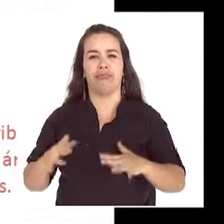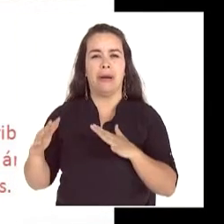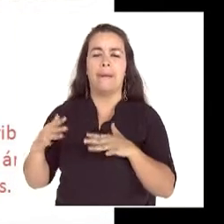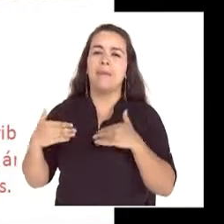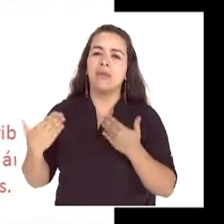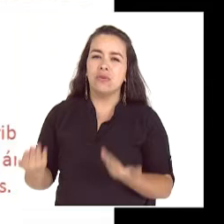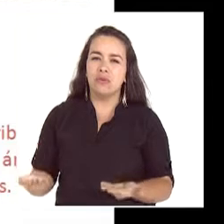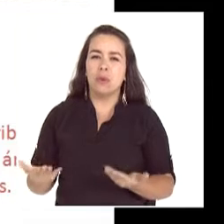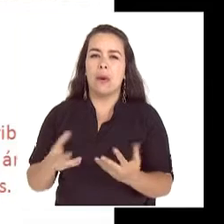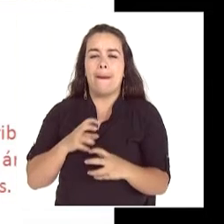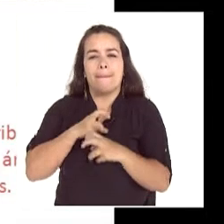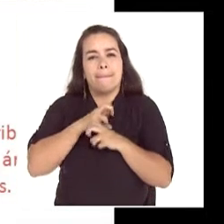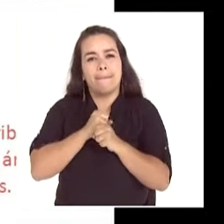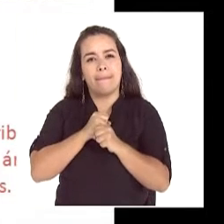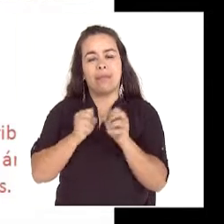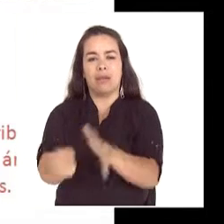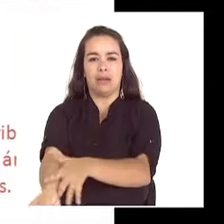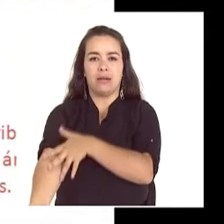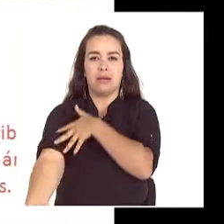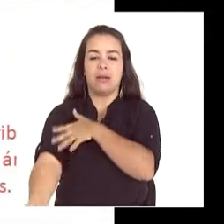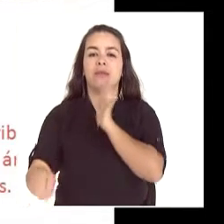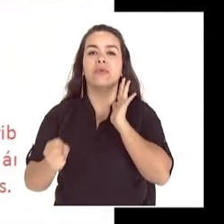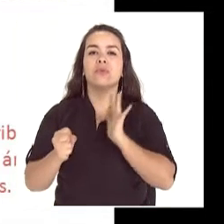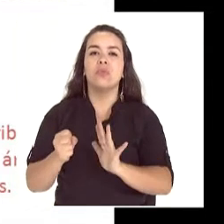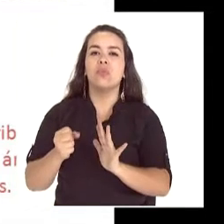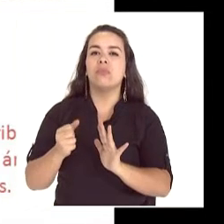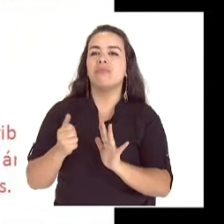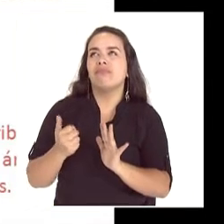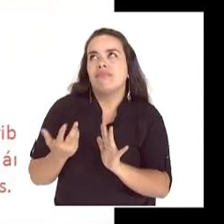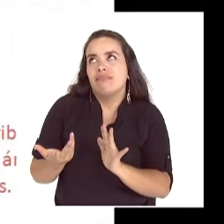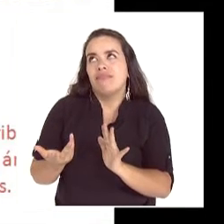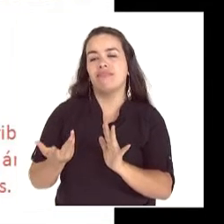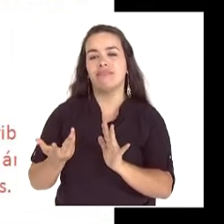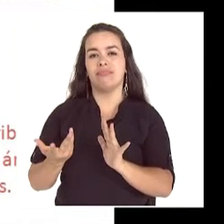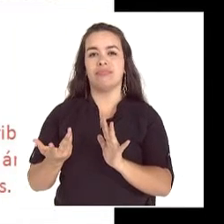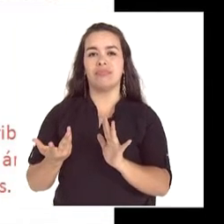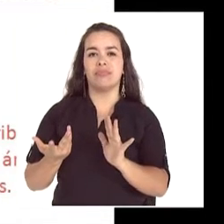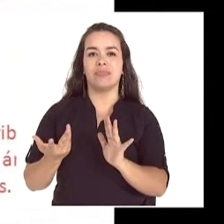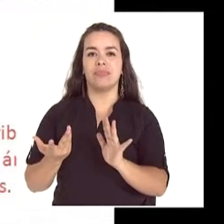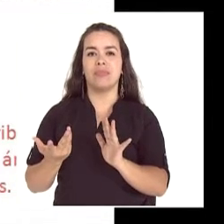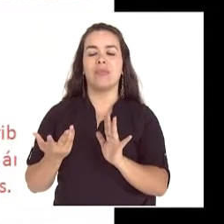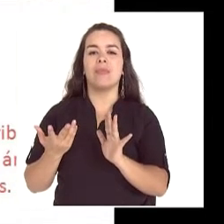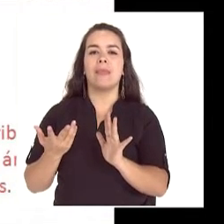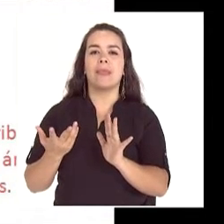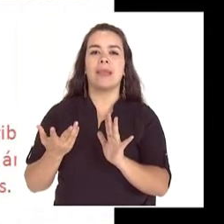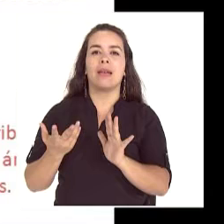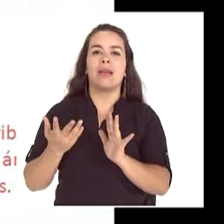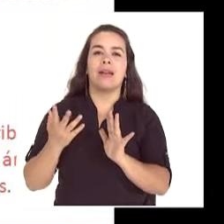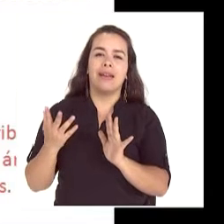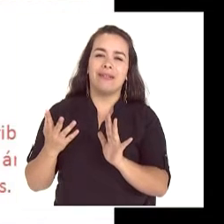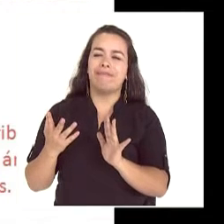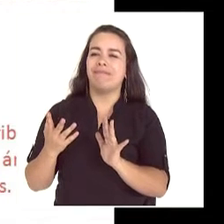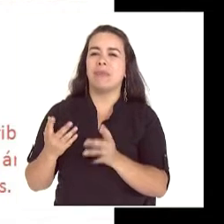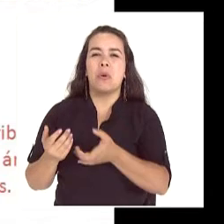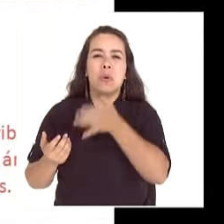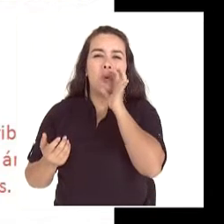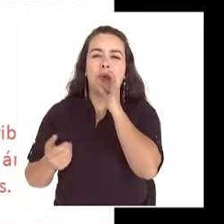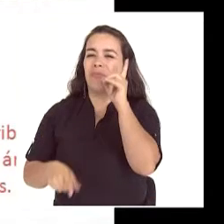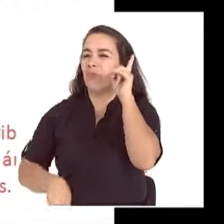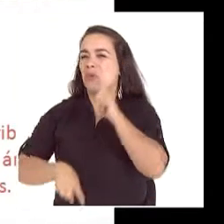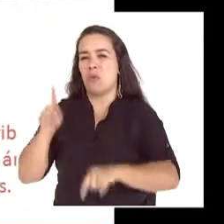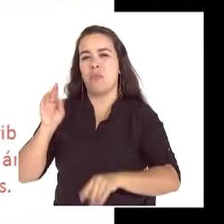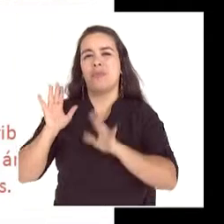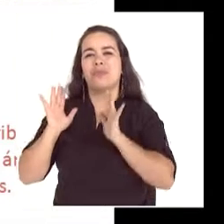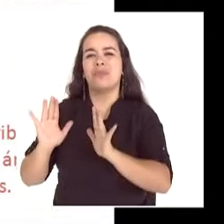producen estrechez de las arterias, en los cuales está contraindicado el uso de algunos otros medicamentos